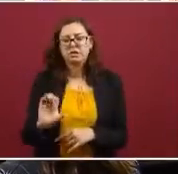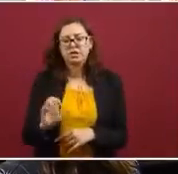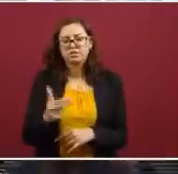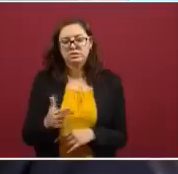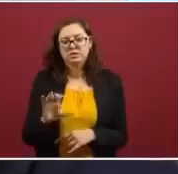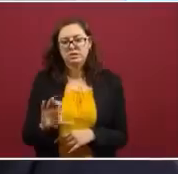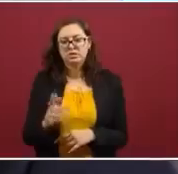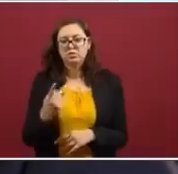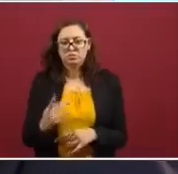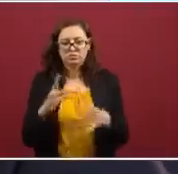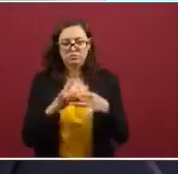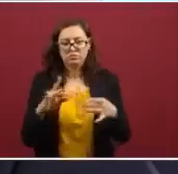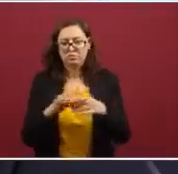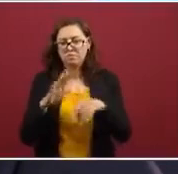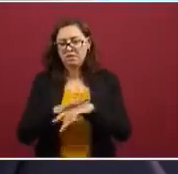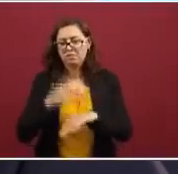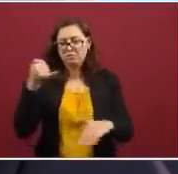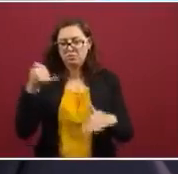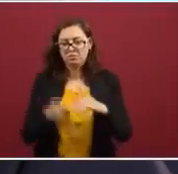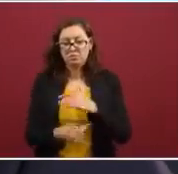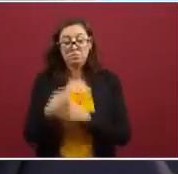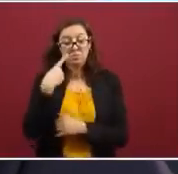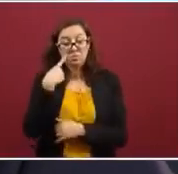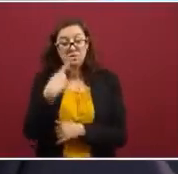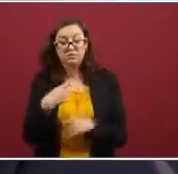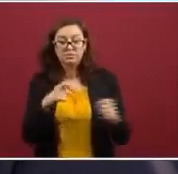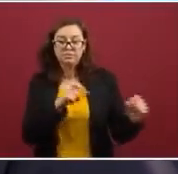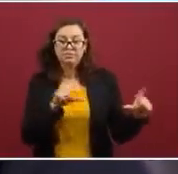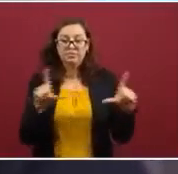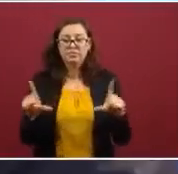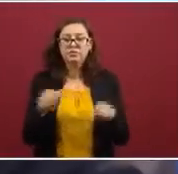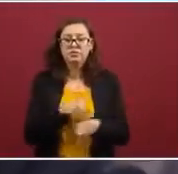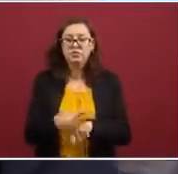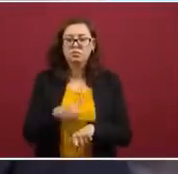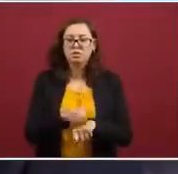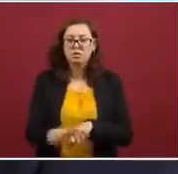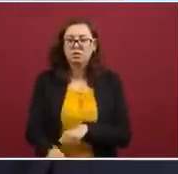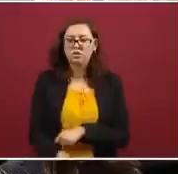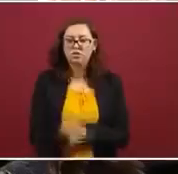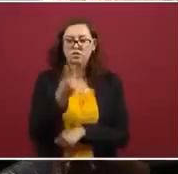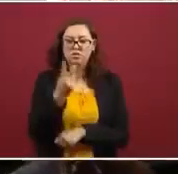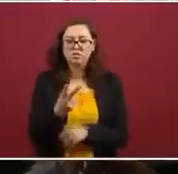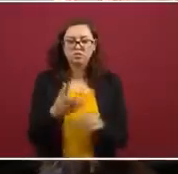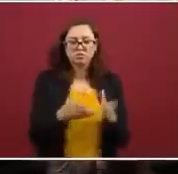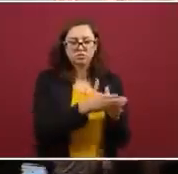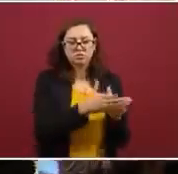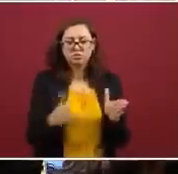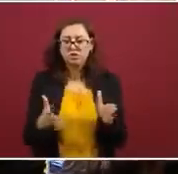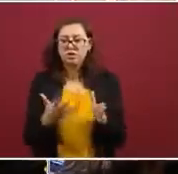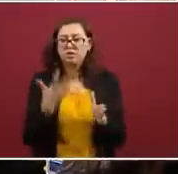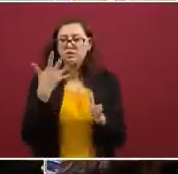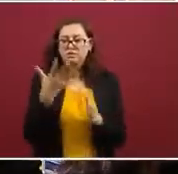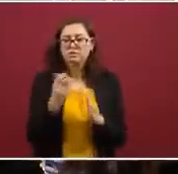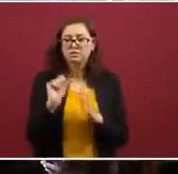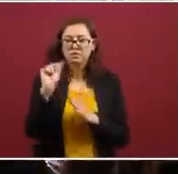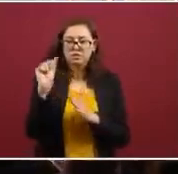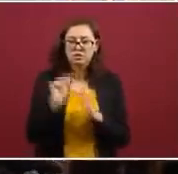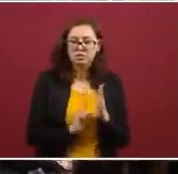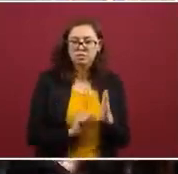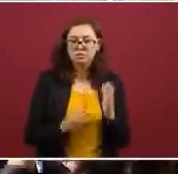Como se puede observar en la gráfica número 2, en poco más de 5 meses de la actual